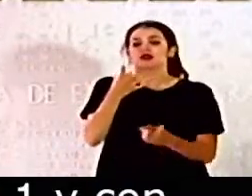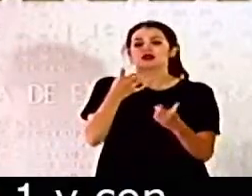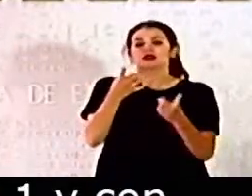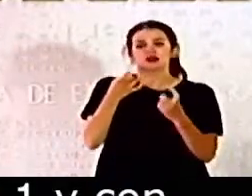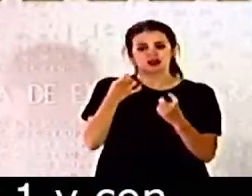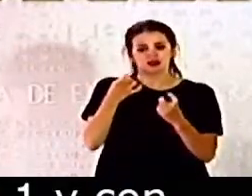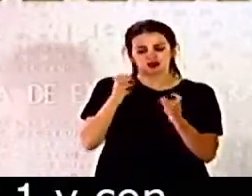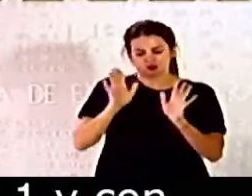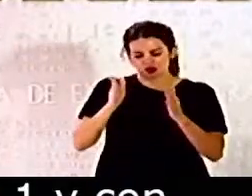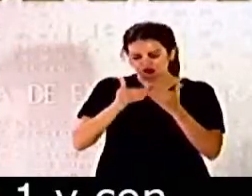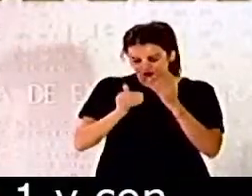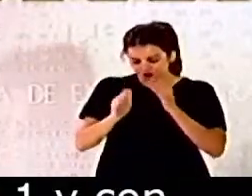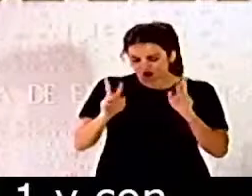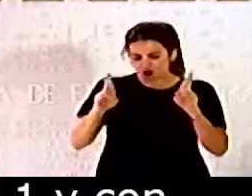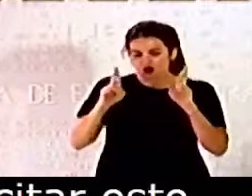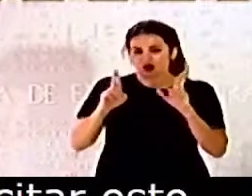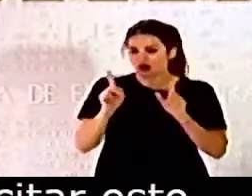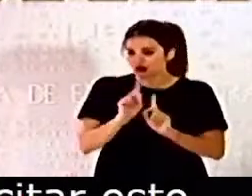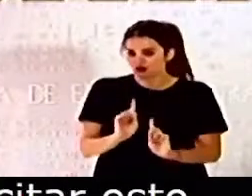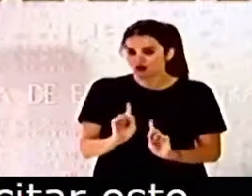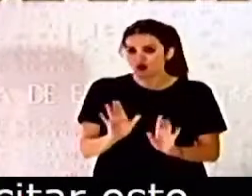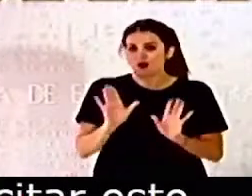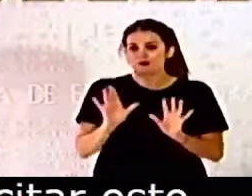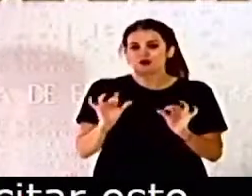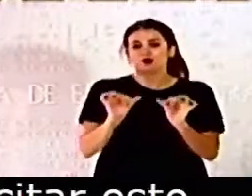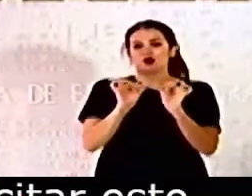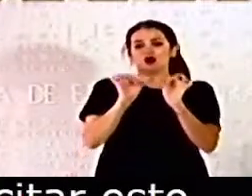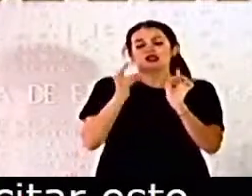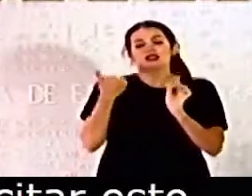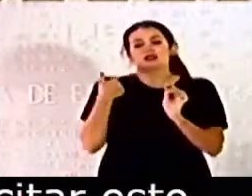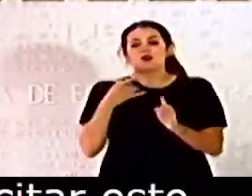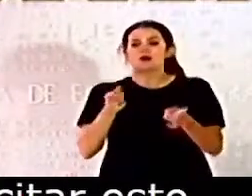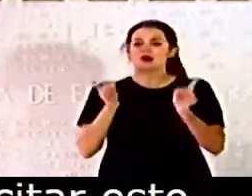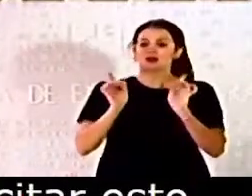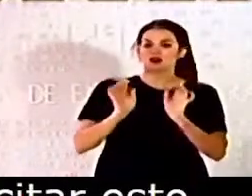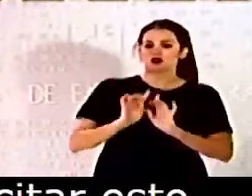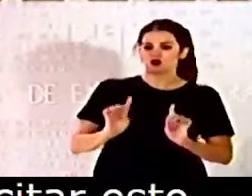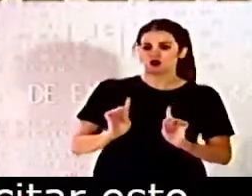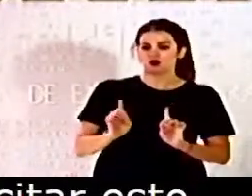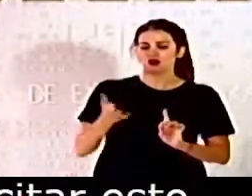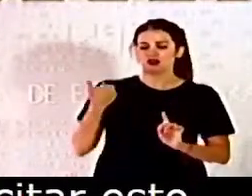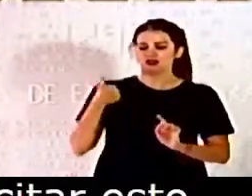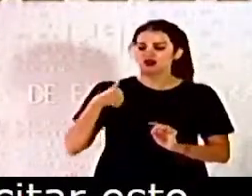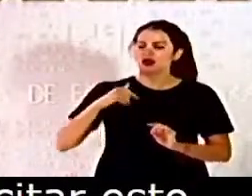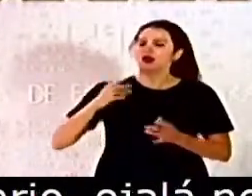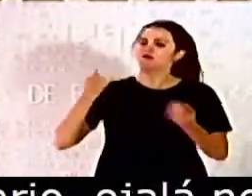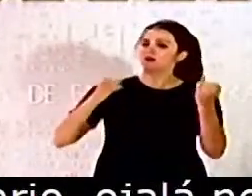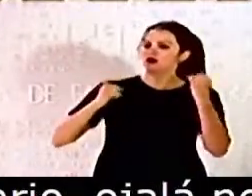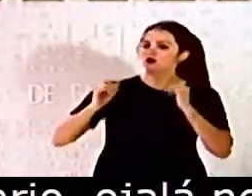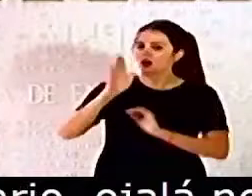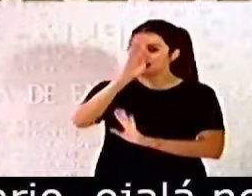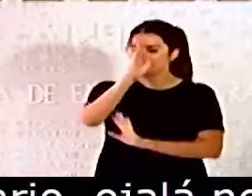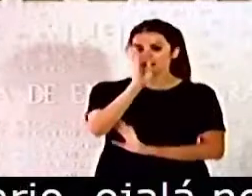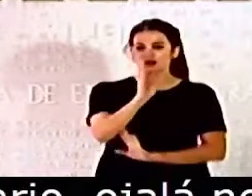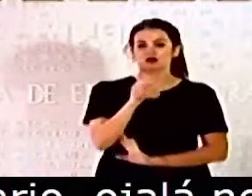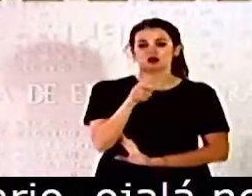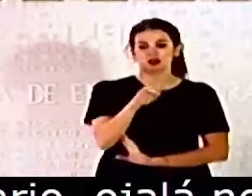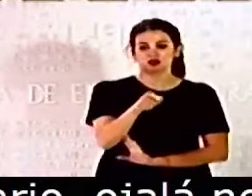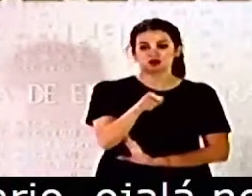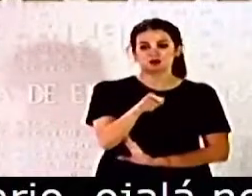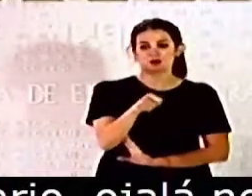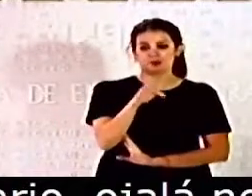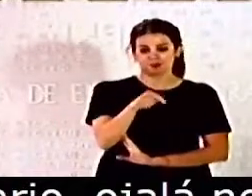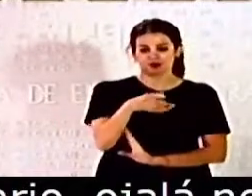ojalá no, porque ya no lo hacemos de forma preventiva, ya lo haríamos para actuar sobre eso, que tuviésemos